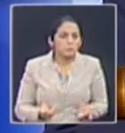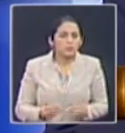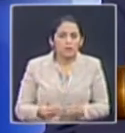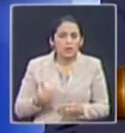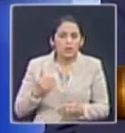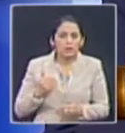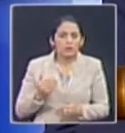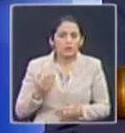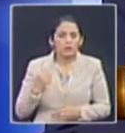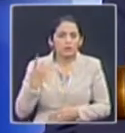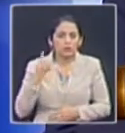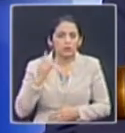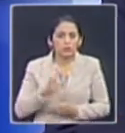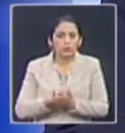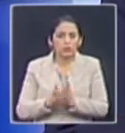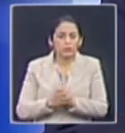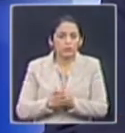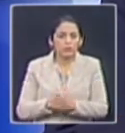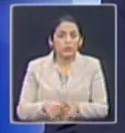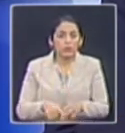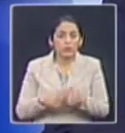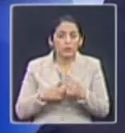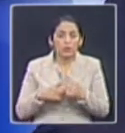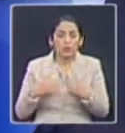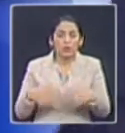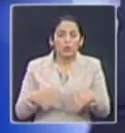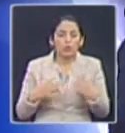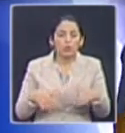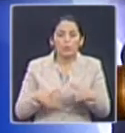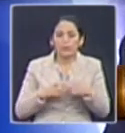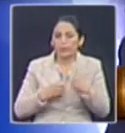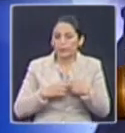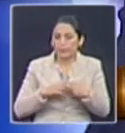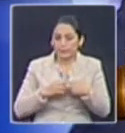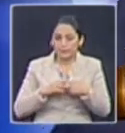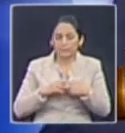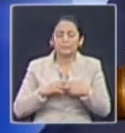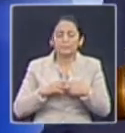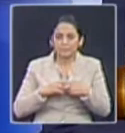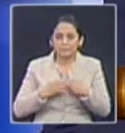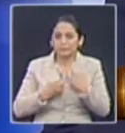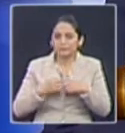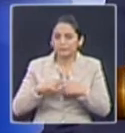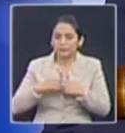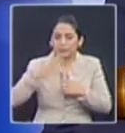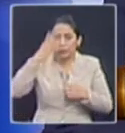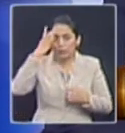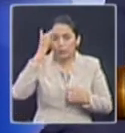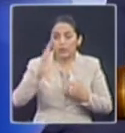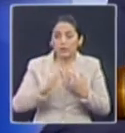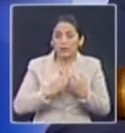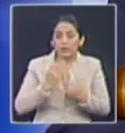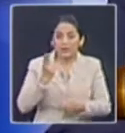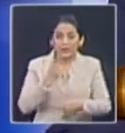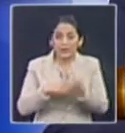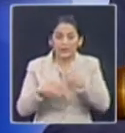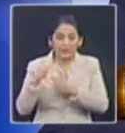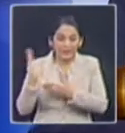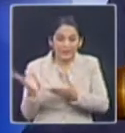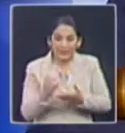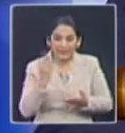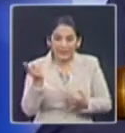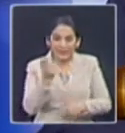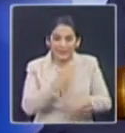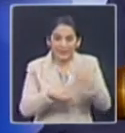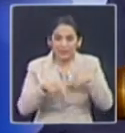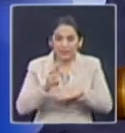desde el 18 de noviembre. Eso genera un problema serio. Esto genera un problema serio porque va al contrario de lo que es la apertura comercial. Es decir, lo que estamos dando esa señal es que